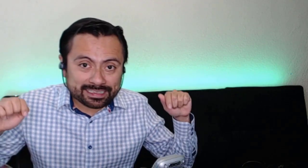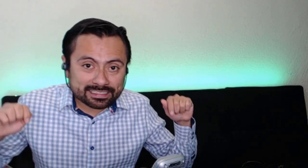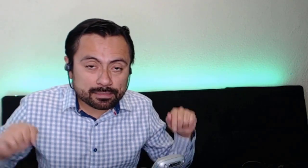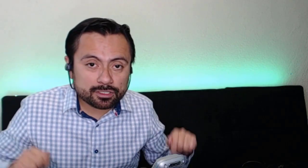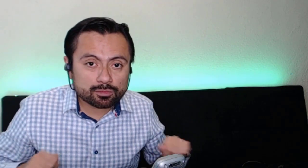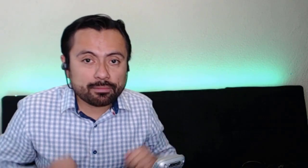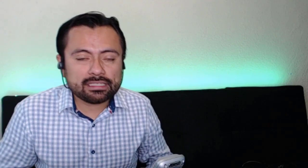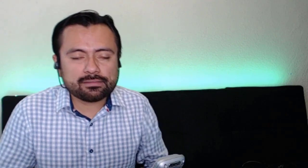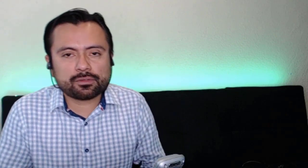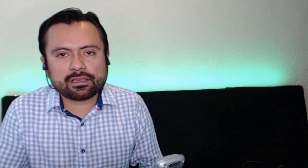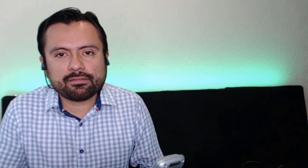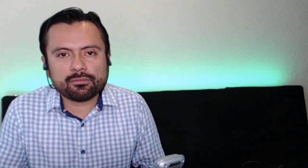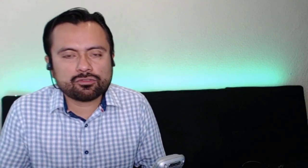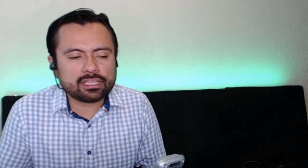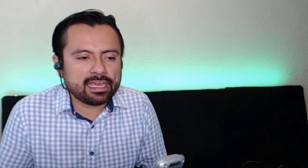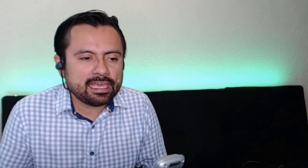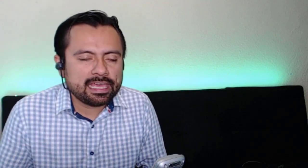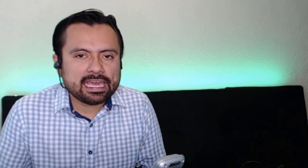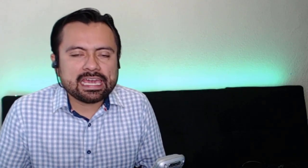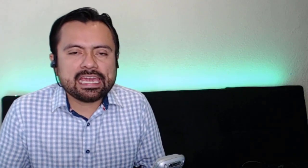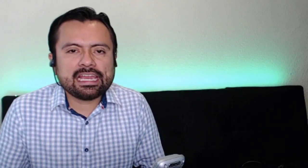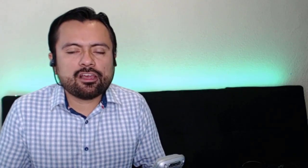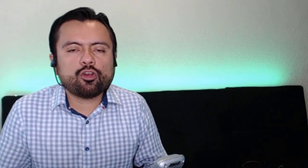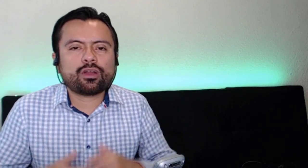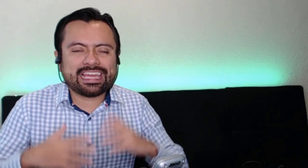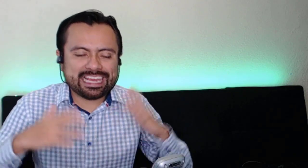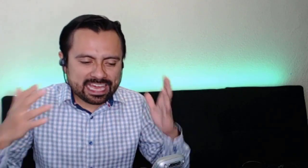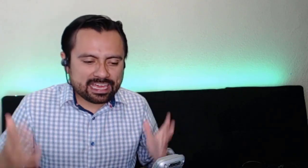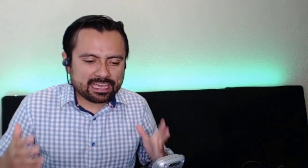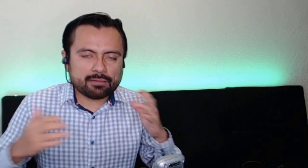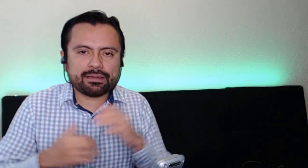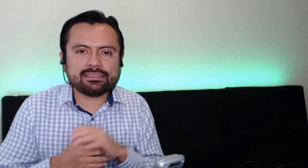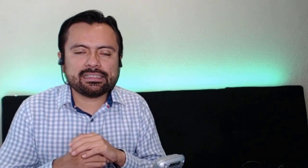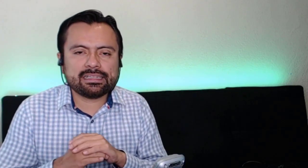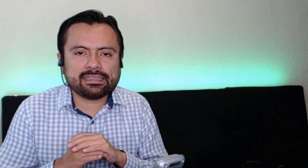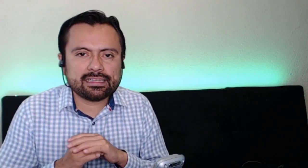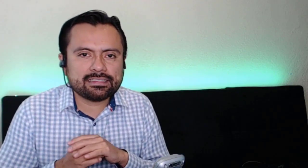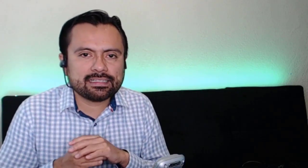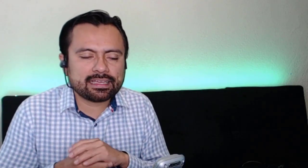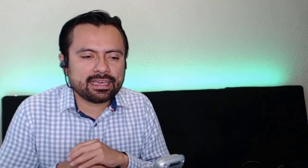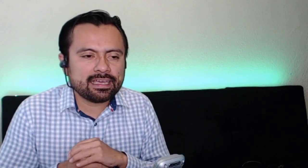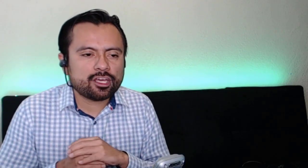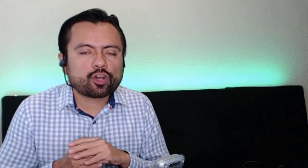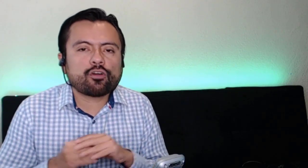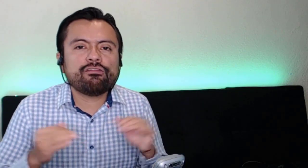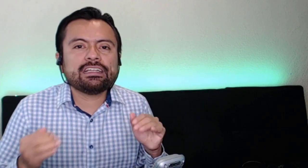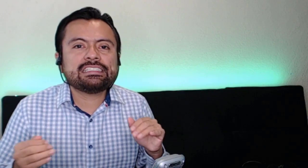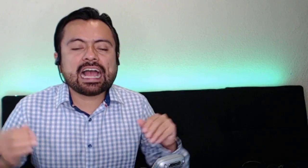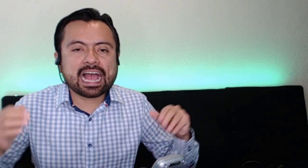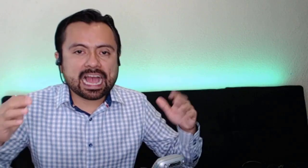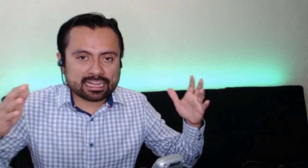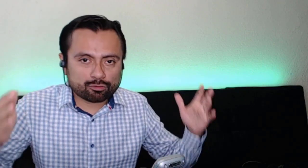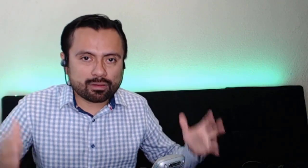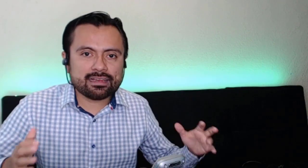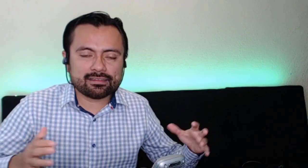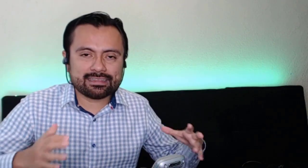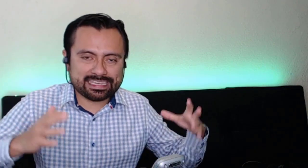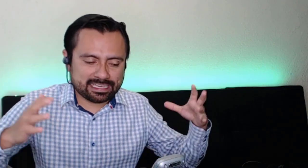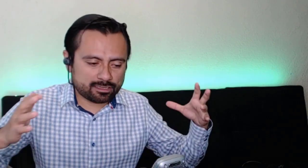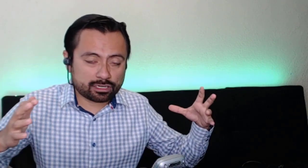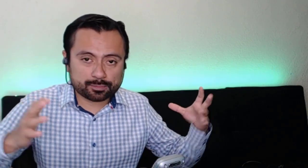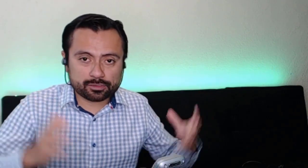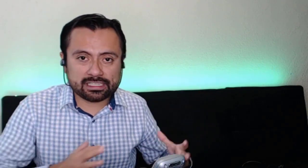precisamente este mismo mes porque vemos que en lo que lee el presidente dice que con fecha actual